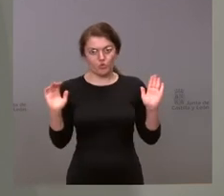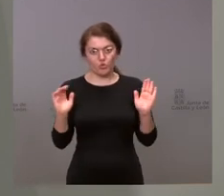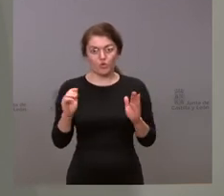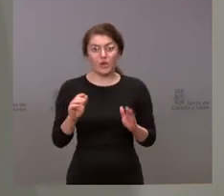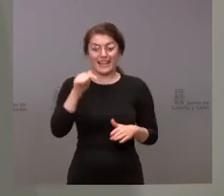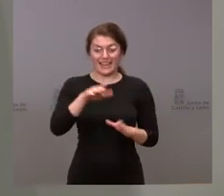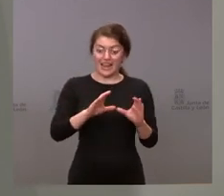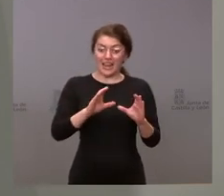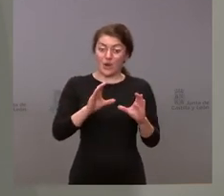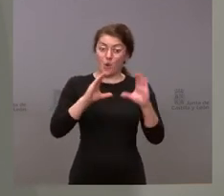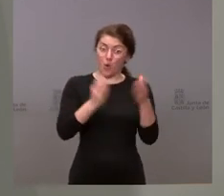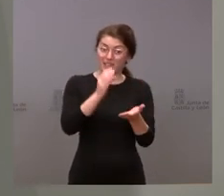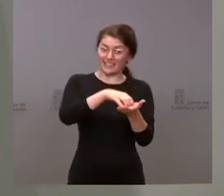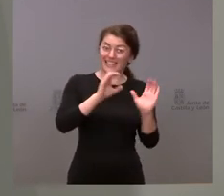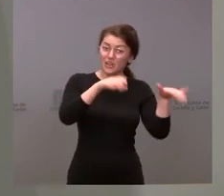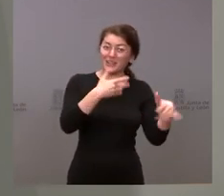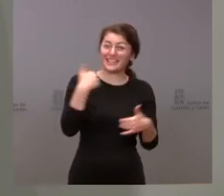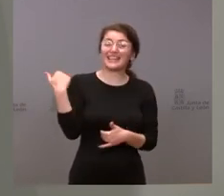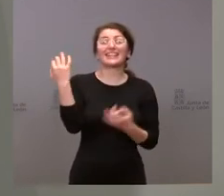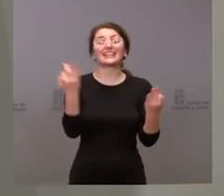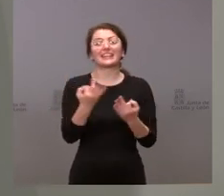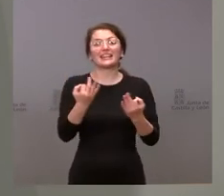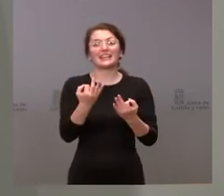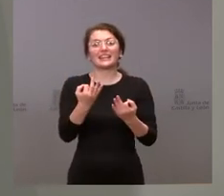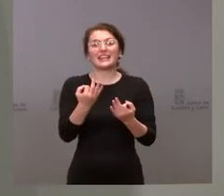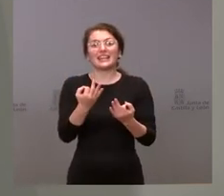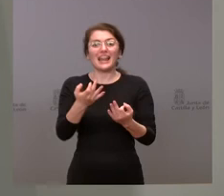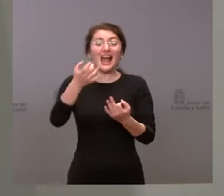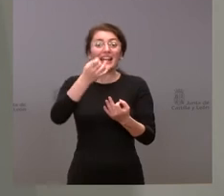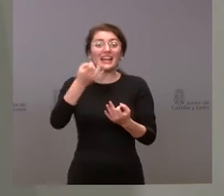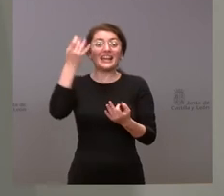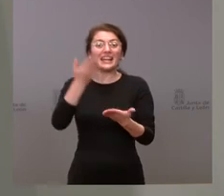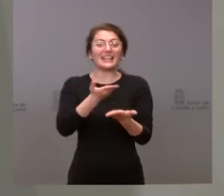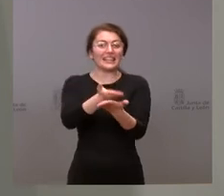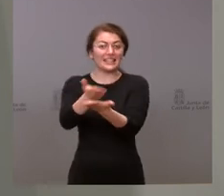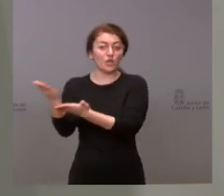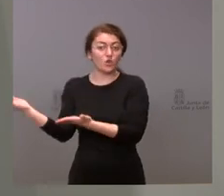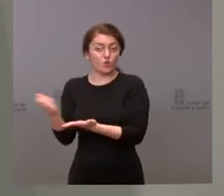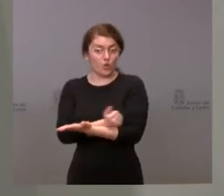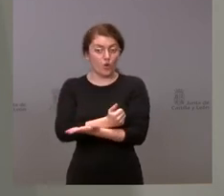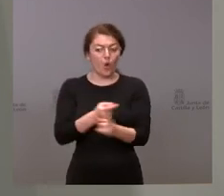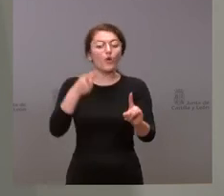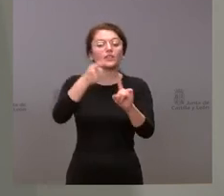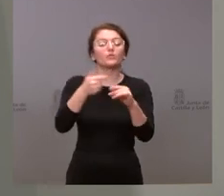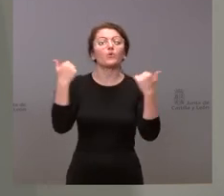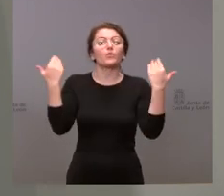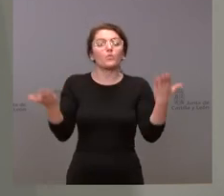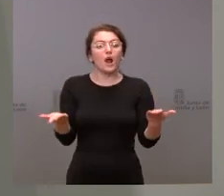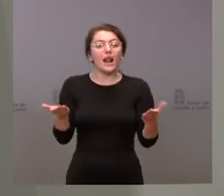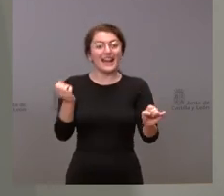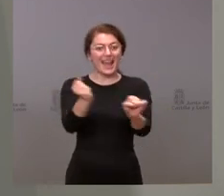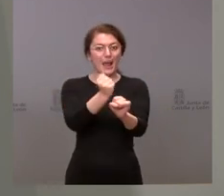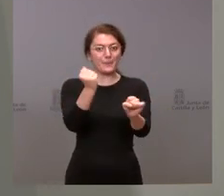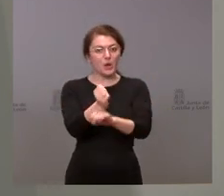que todas las iniciativas que se planten tengan como objetivo último valorar y apostar por la creación de empleo y nosotros lo que podemos